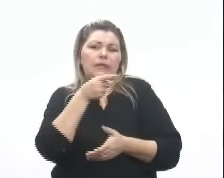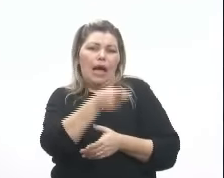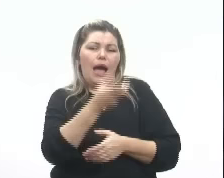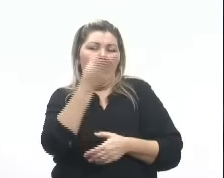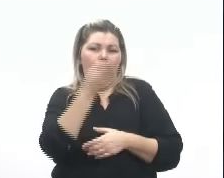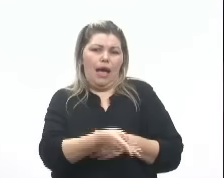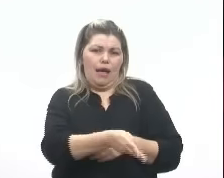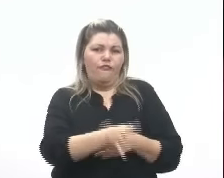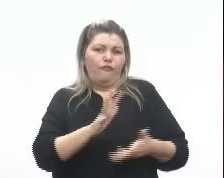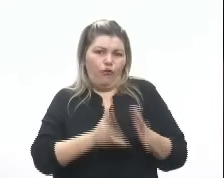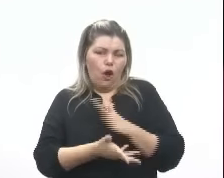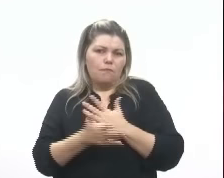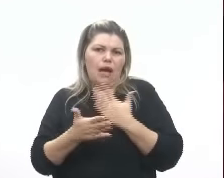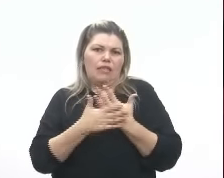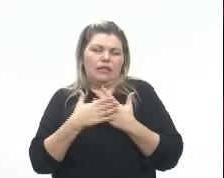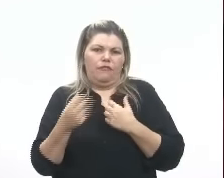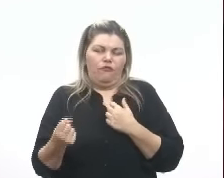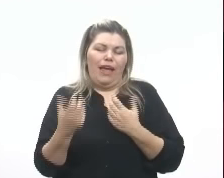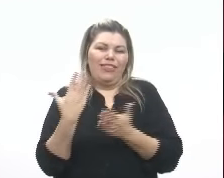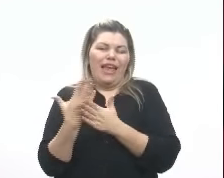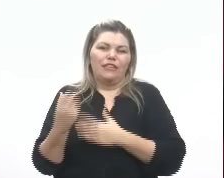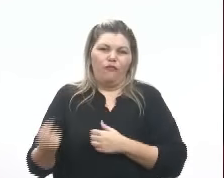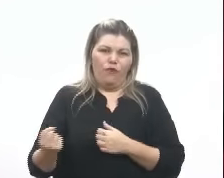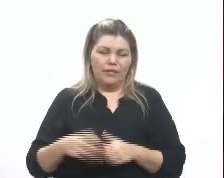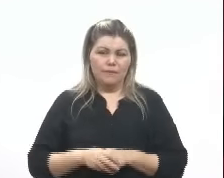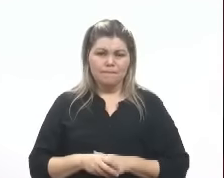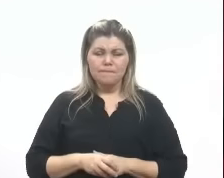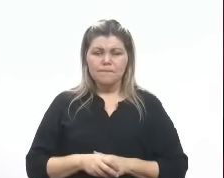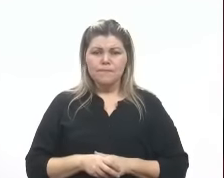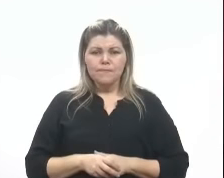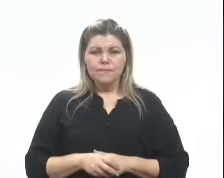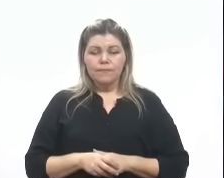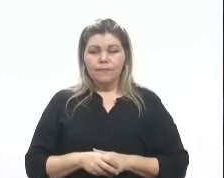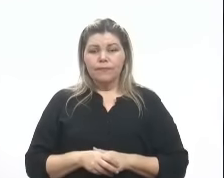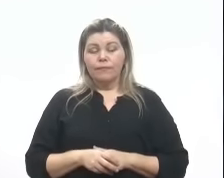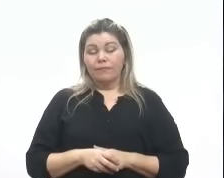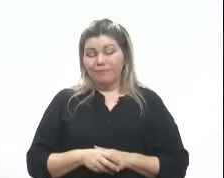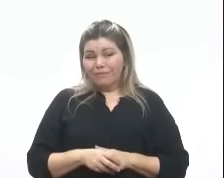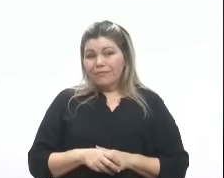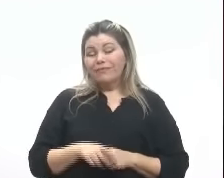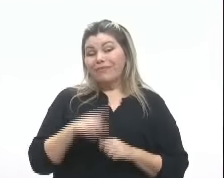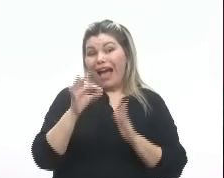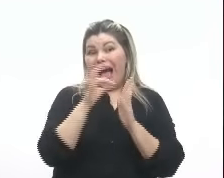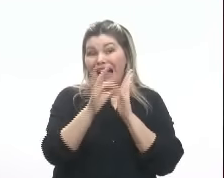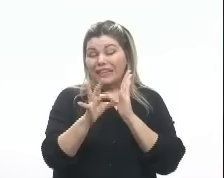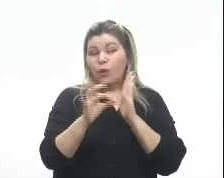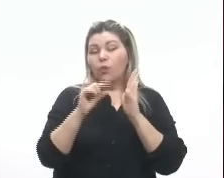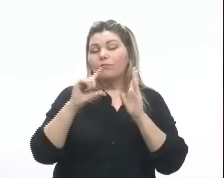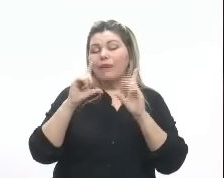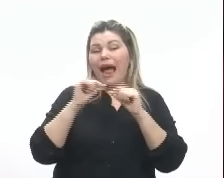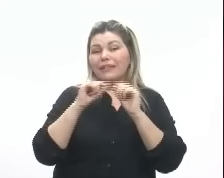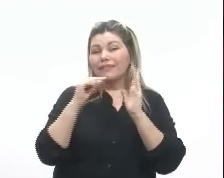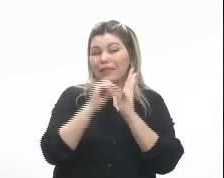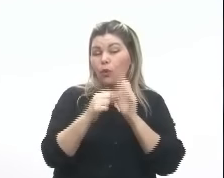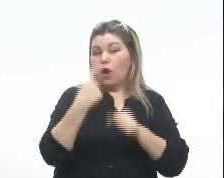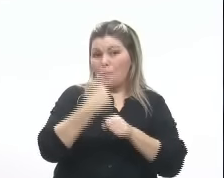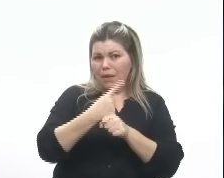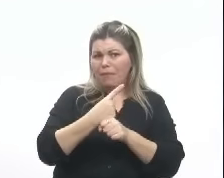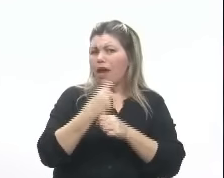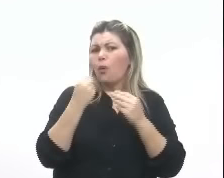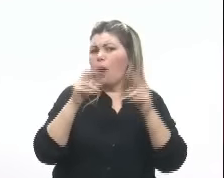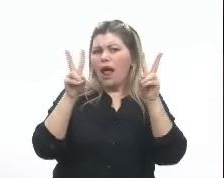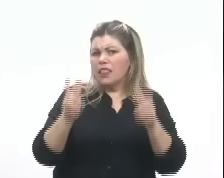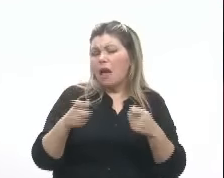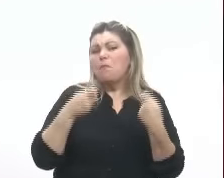bueno, ¿verdad? Pero en eso consiste el artículo primero, en darle poderes especiales.